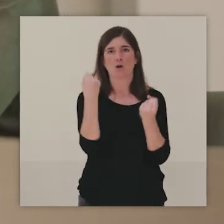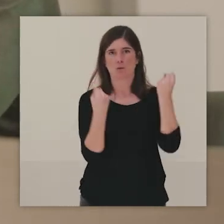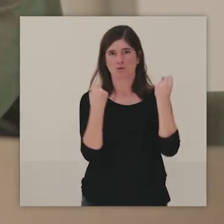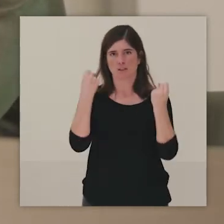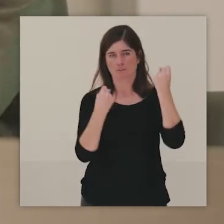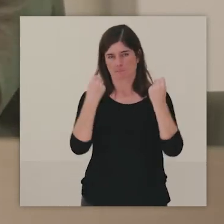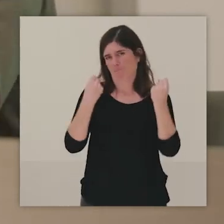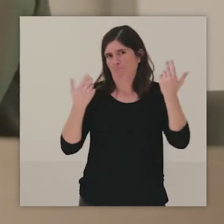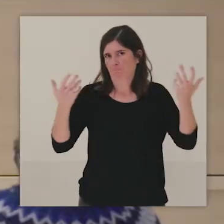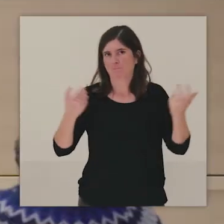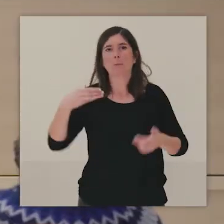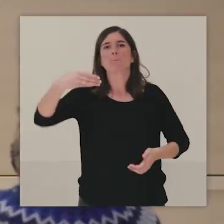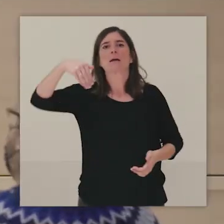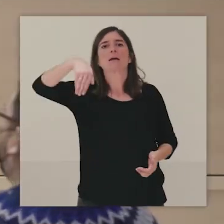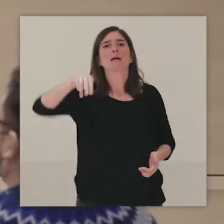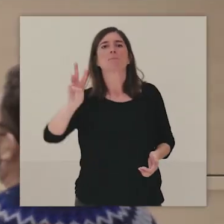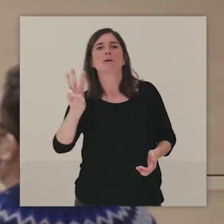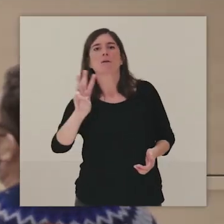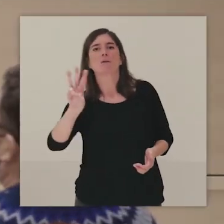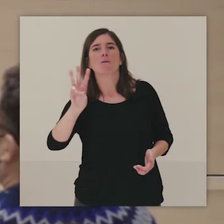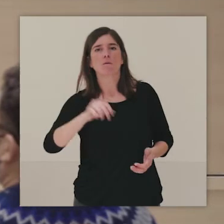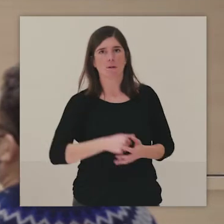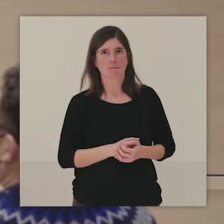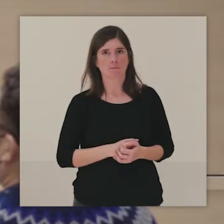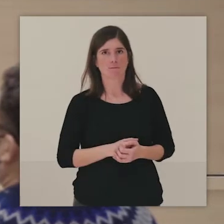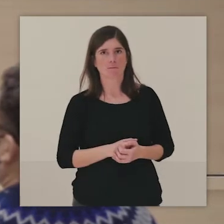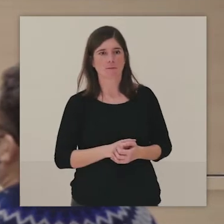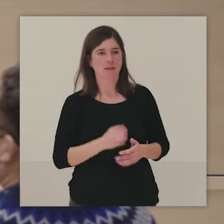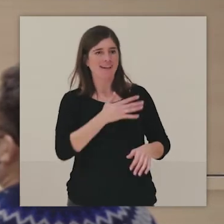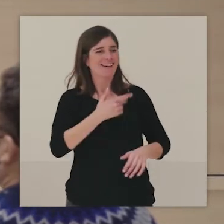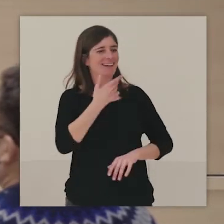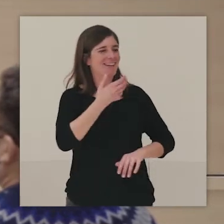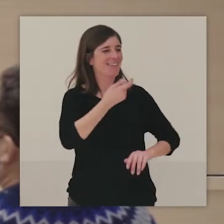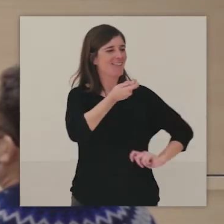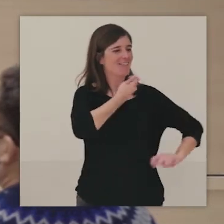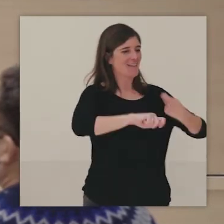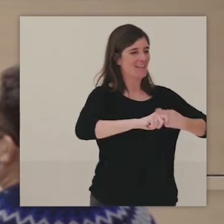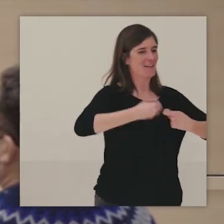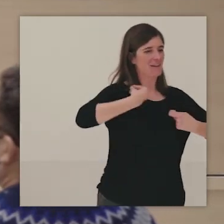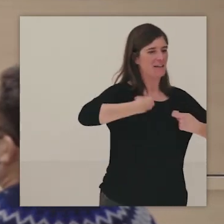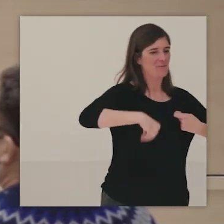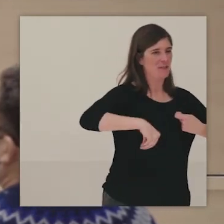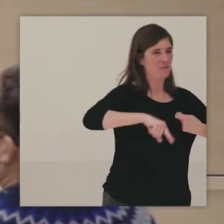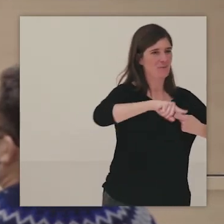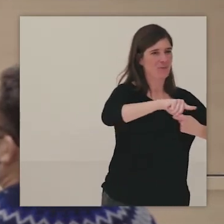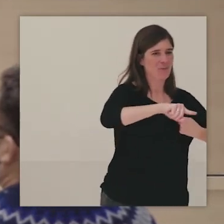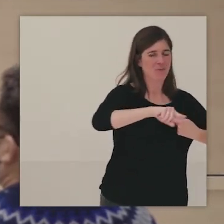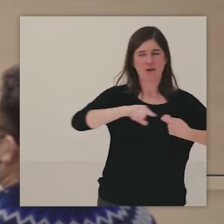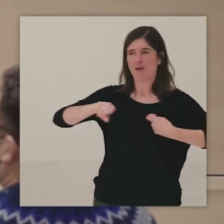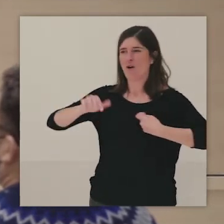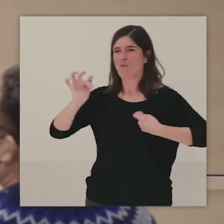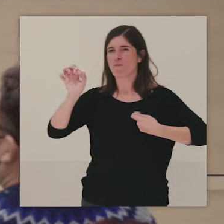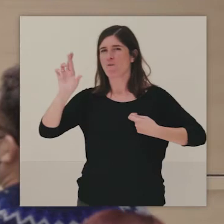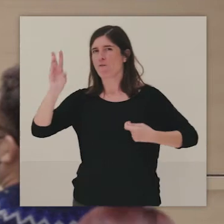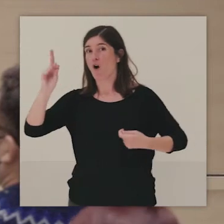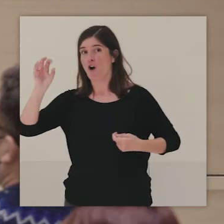automóviles, Mercedes, BMW, se dirige al mismo público que Ford o SEAT? Pues entonces, ¿por qué a la hora